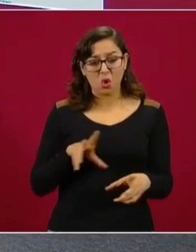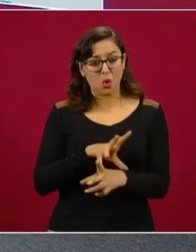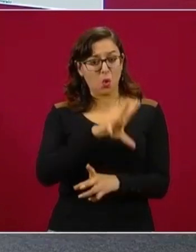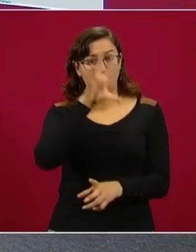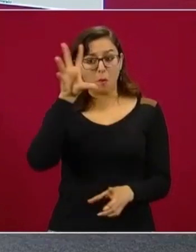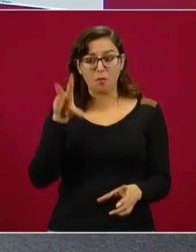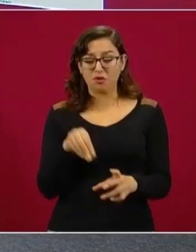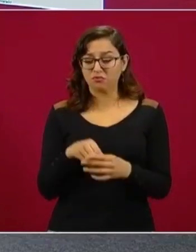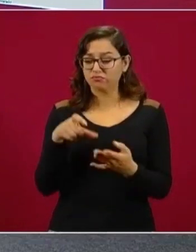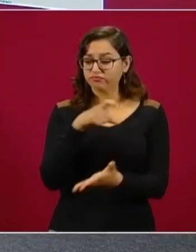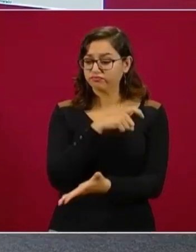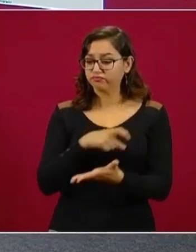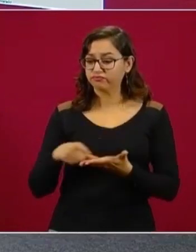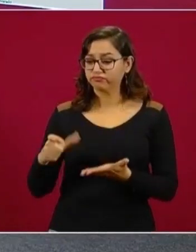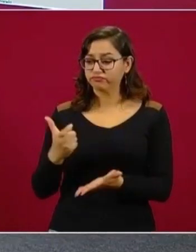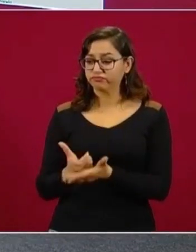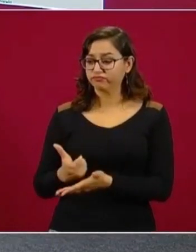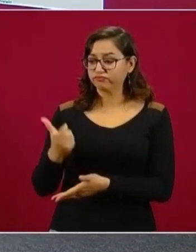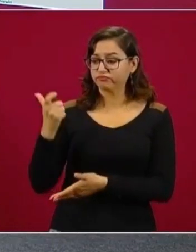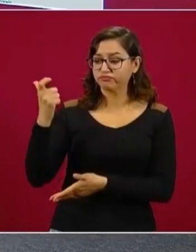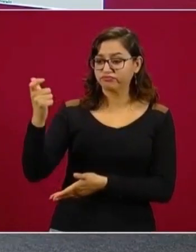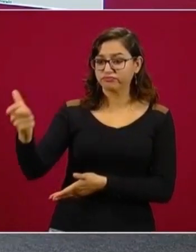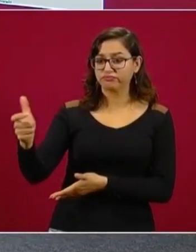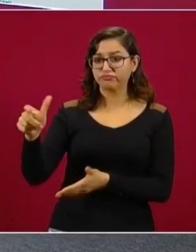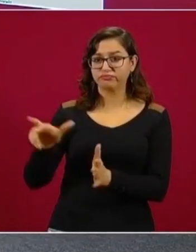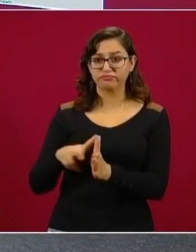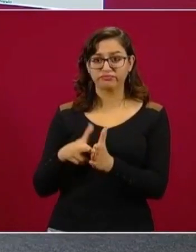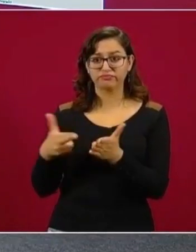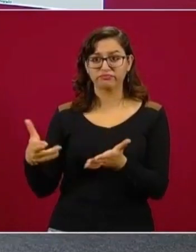la compraba el gobierno.